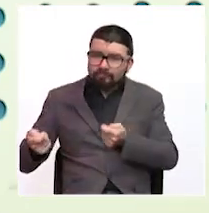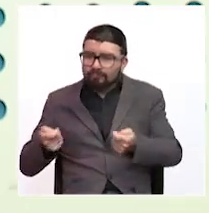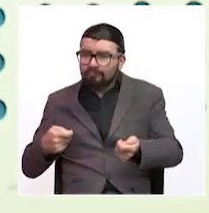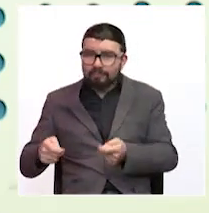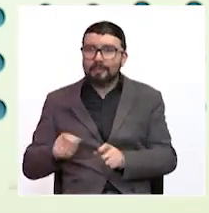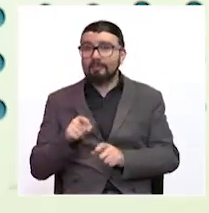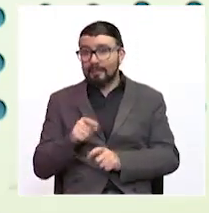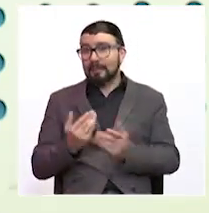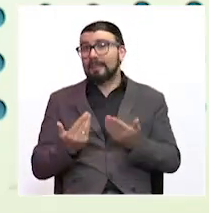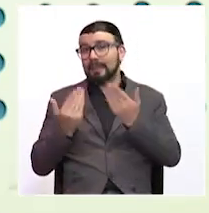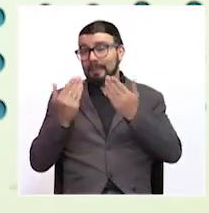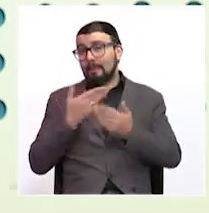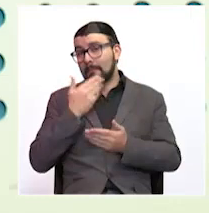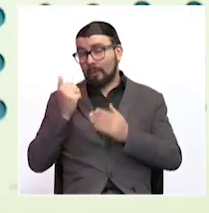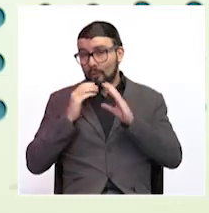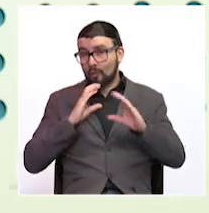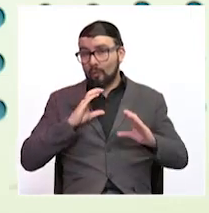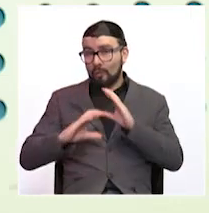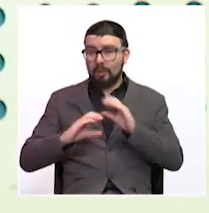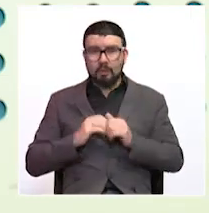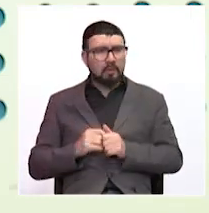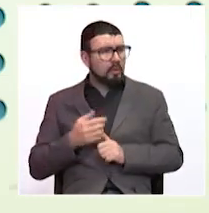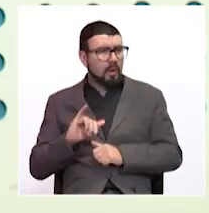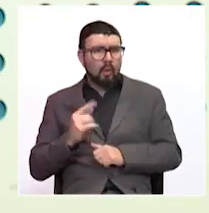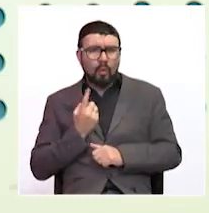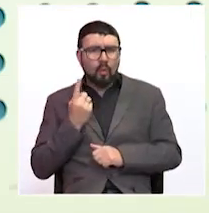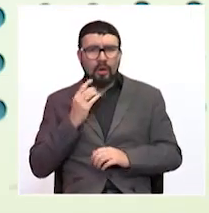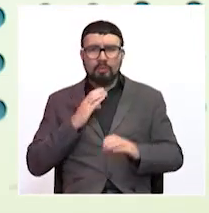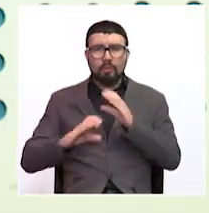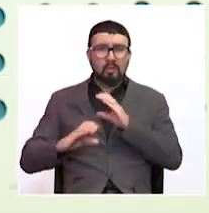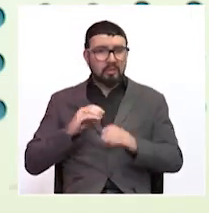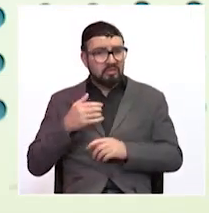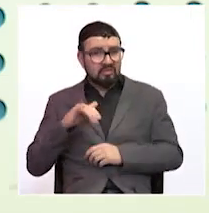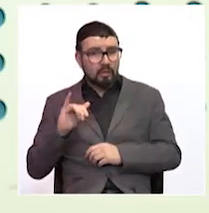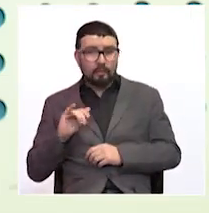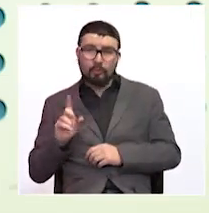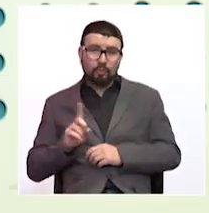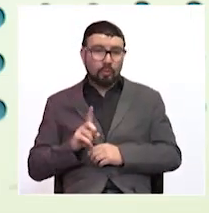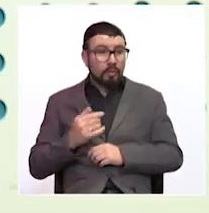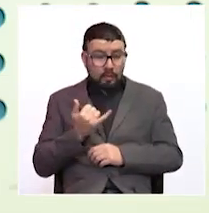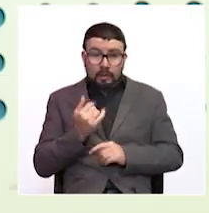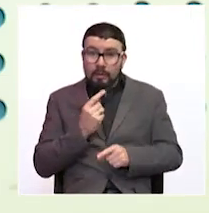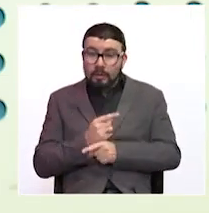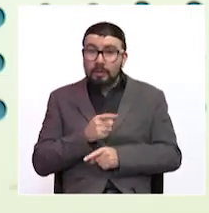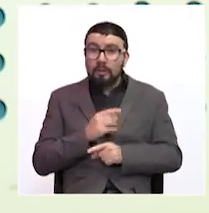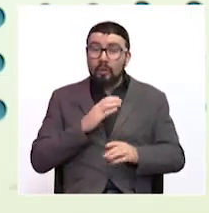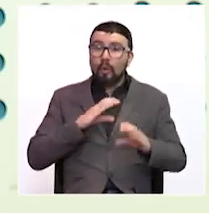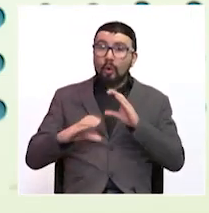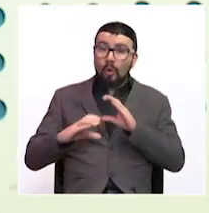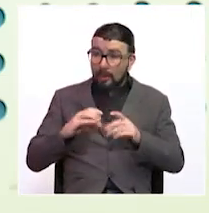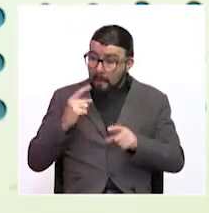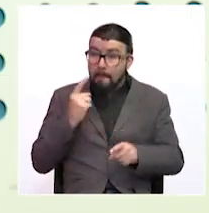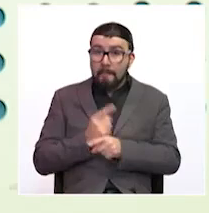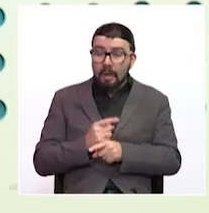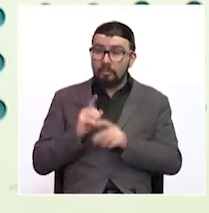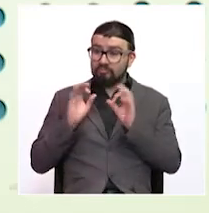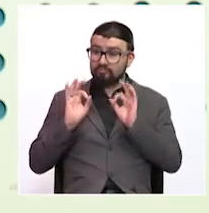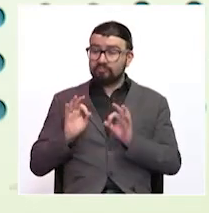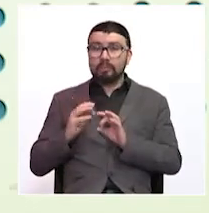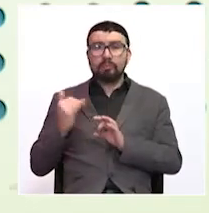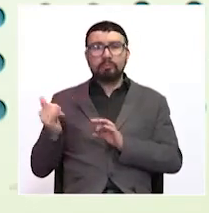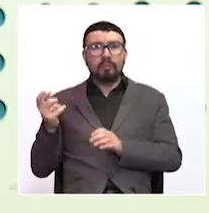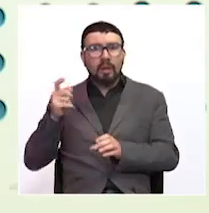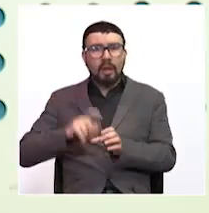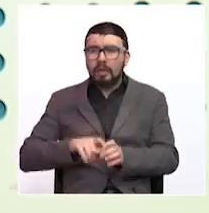pero no hace falta únicamente la comunicación para que esa comunicación sea efectiva precisa de un elemento fundamental